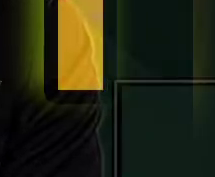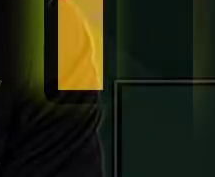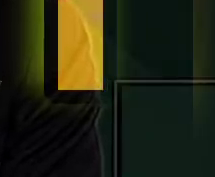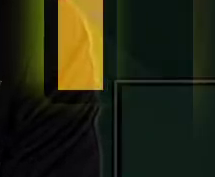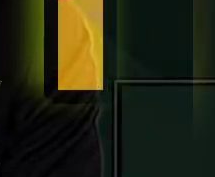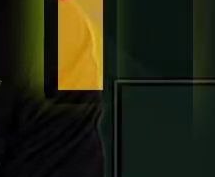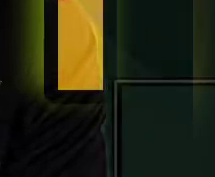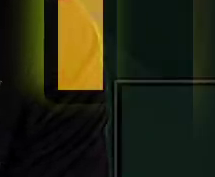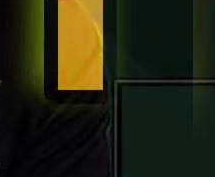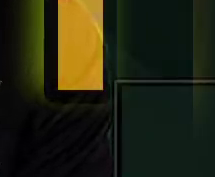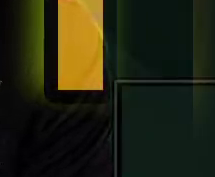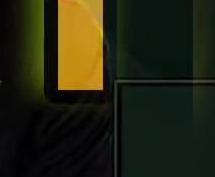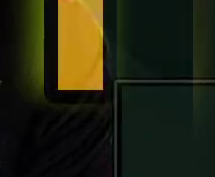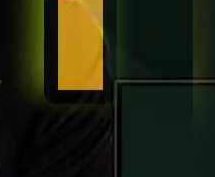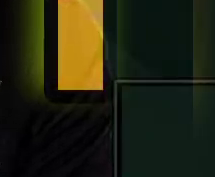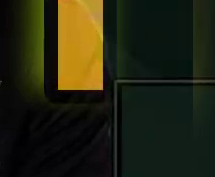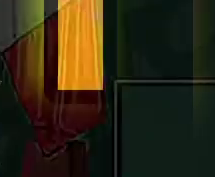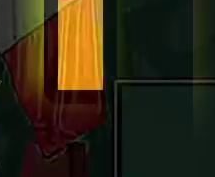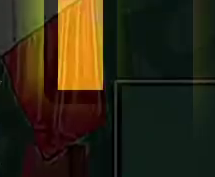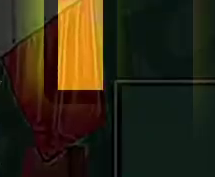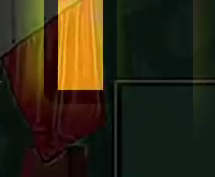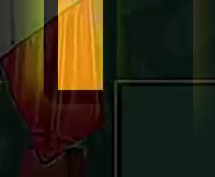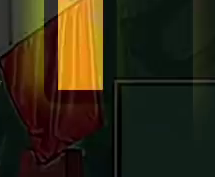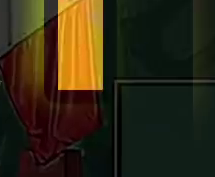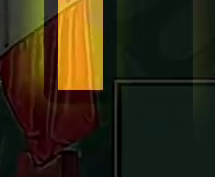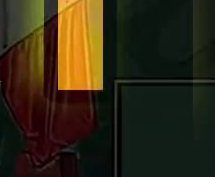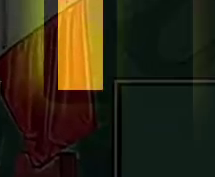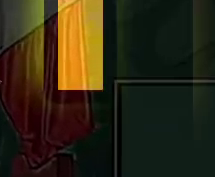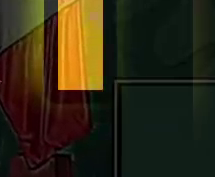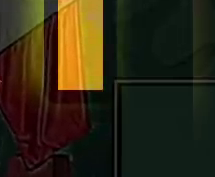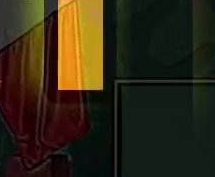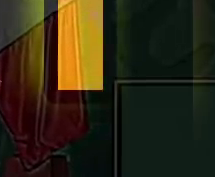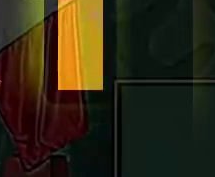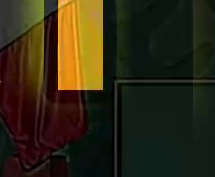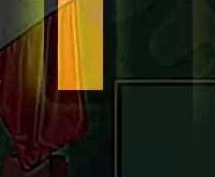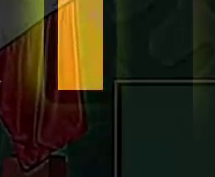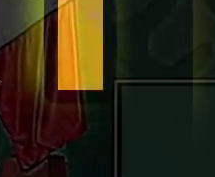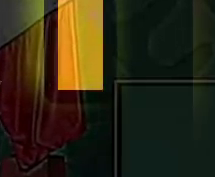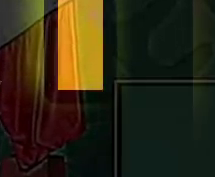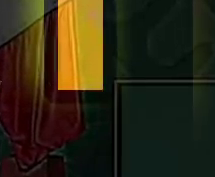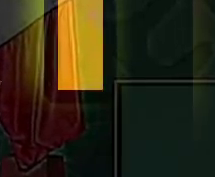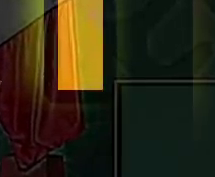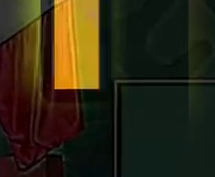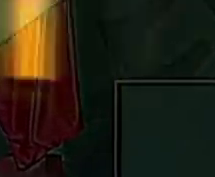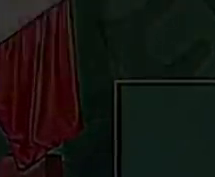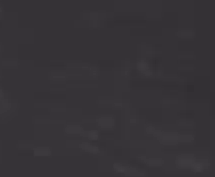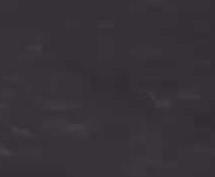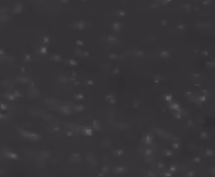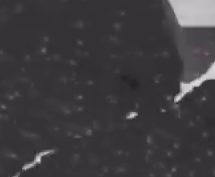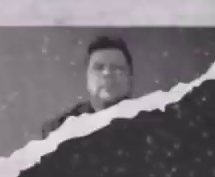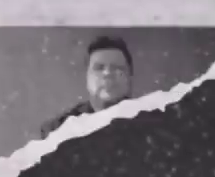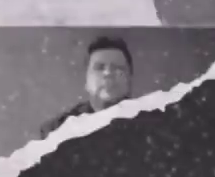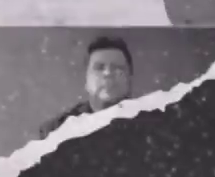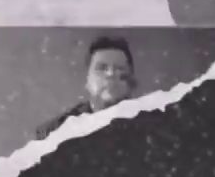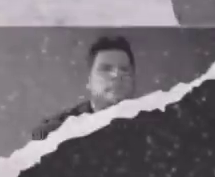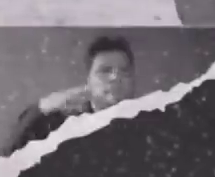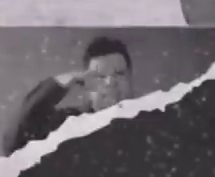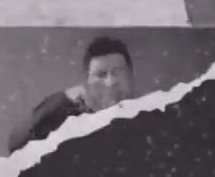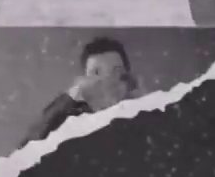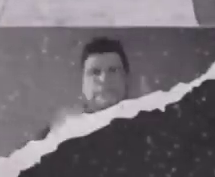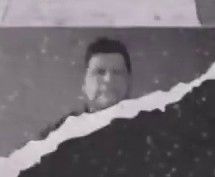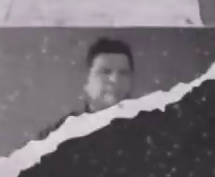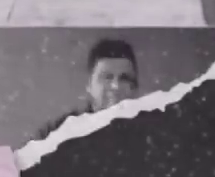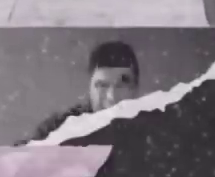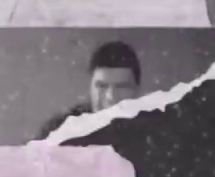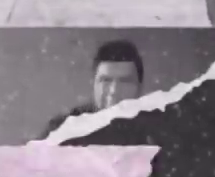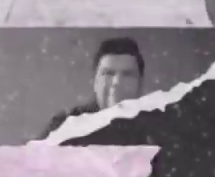López Obrador cerró la cola fácilmente a este periodista. Abrazo, gente, se los quiere. ¡Viva México!